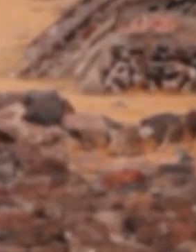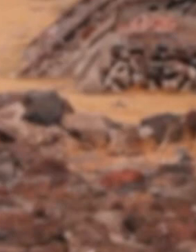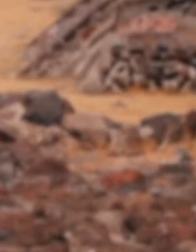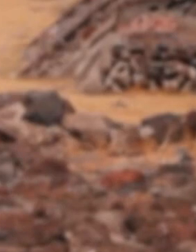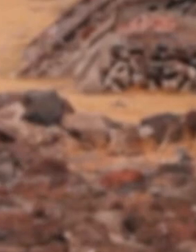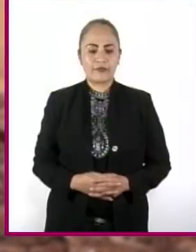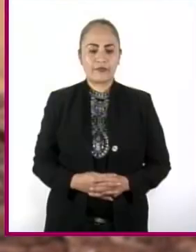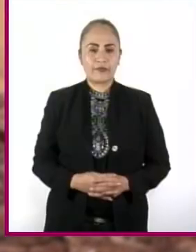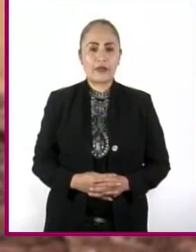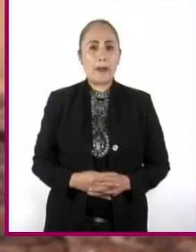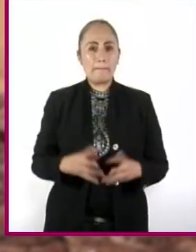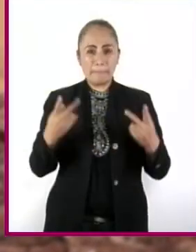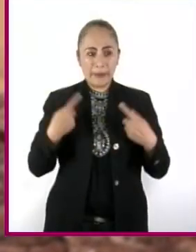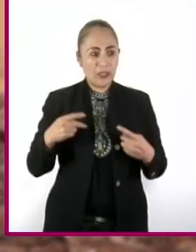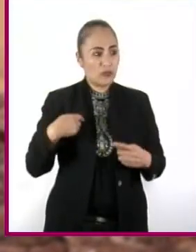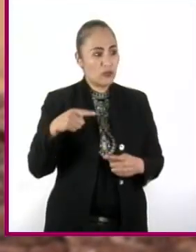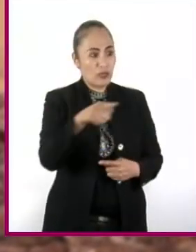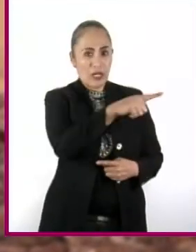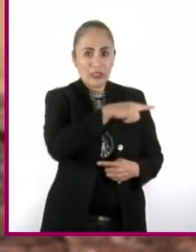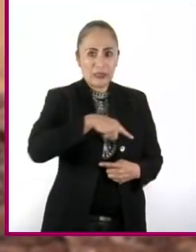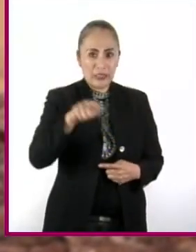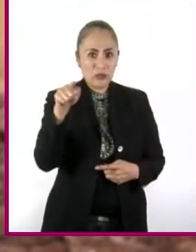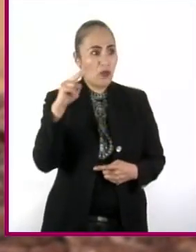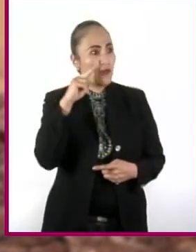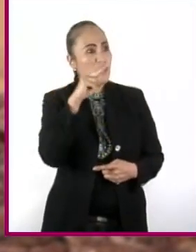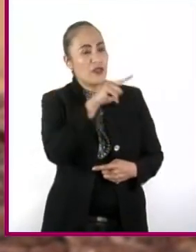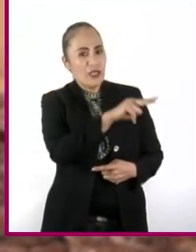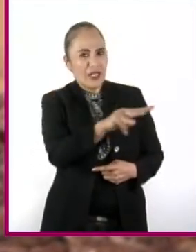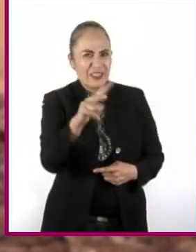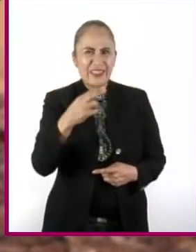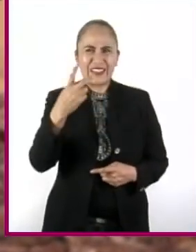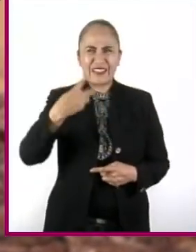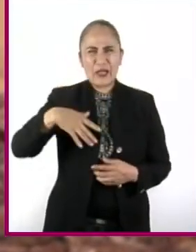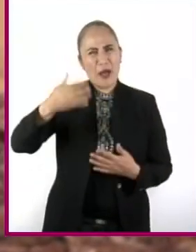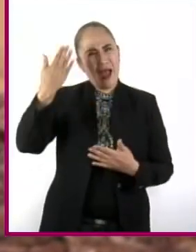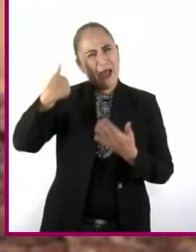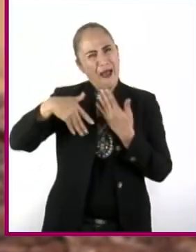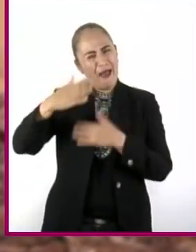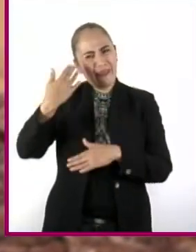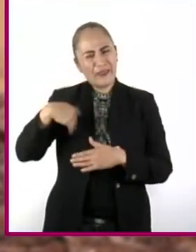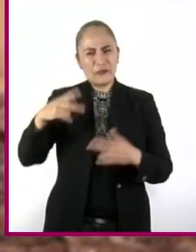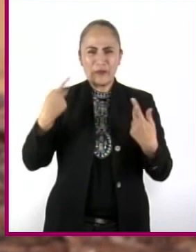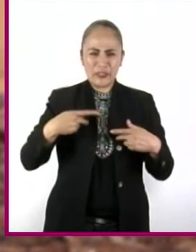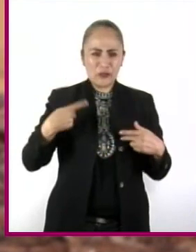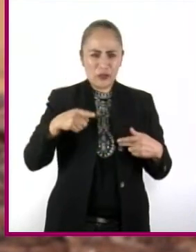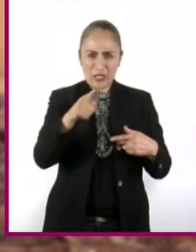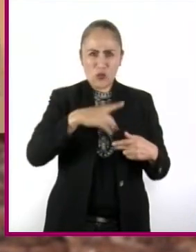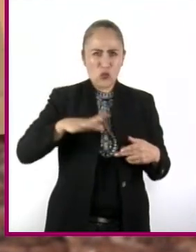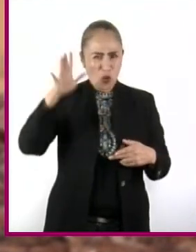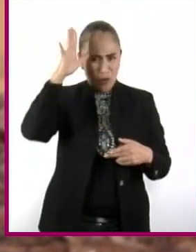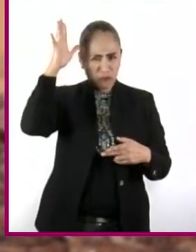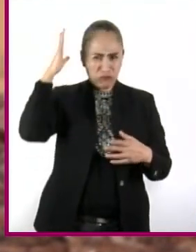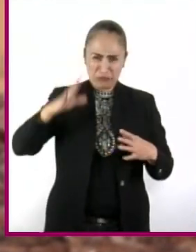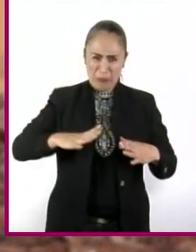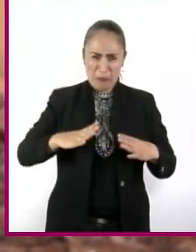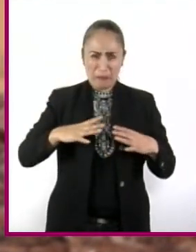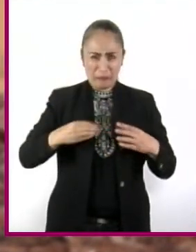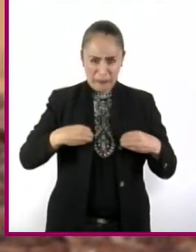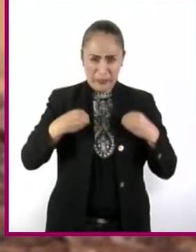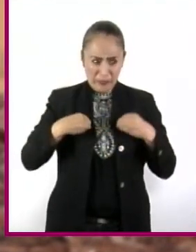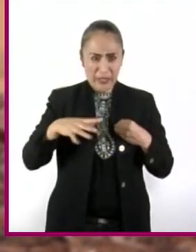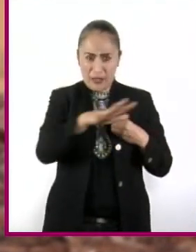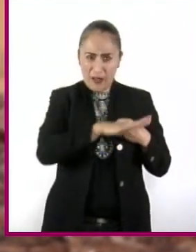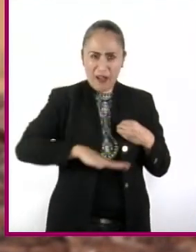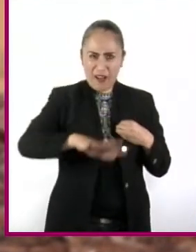Mira toda esa gente, Memo. ¿Te imaginas cómo era caminar por aquí cuando los teotihuacanos vivían? Sí, debió haber sido